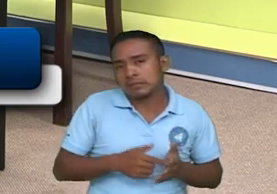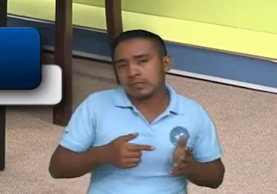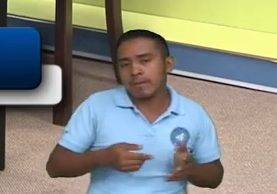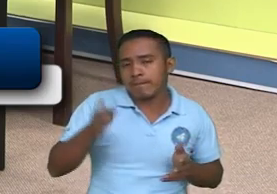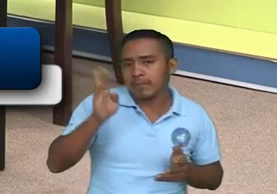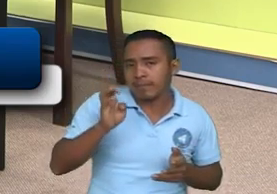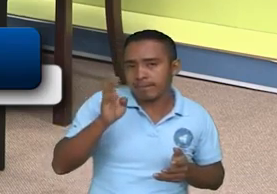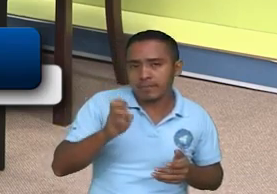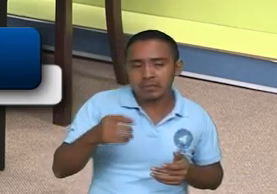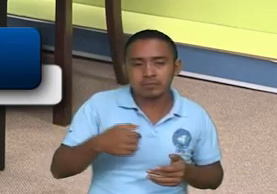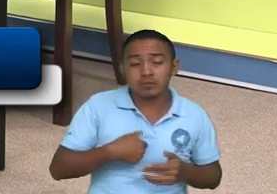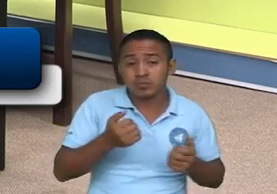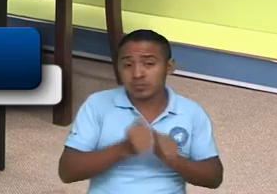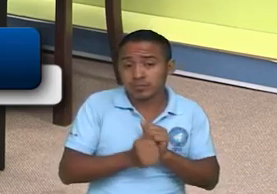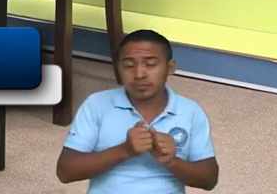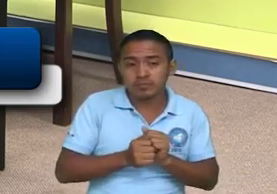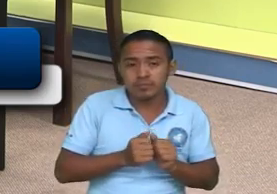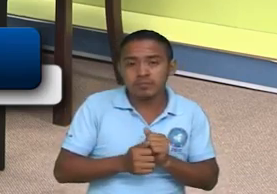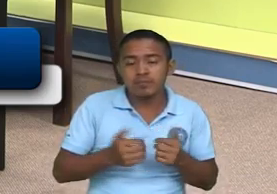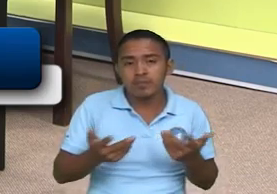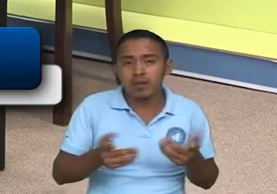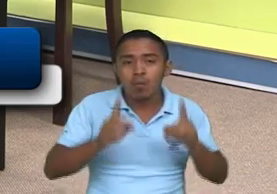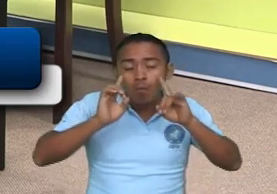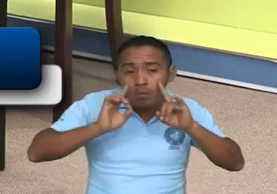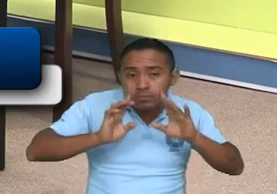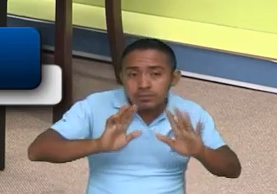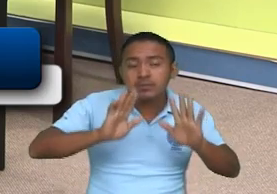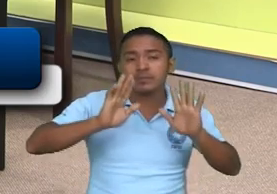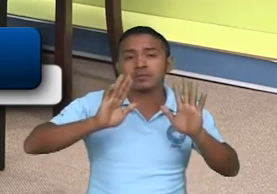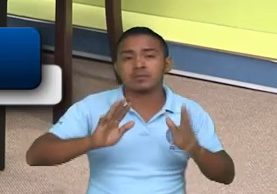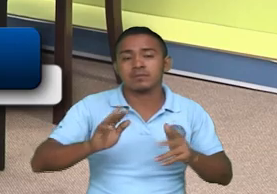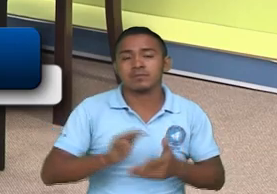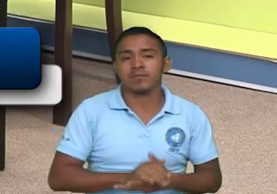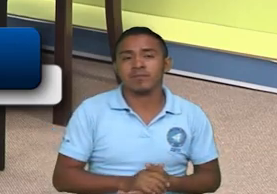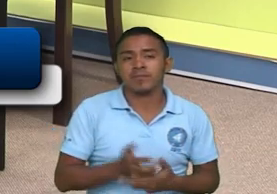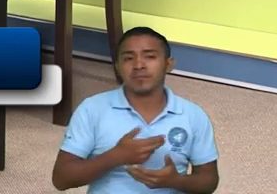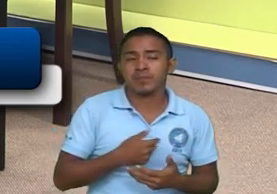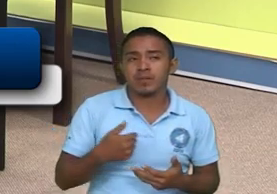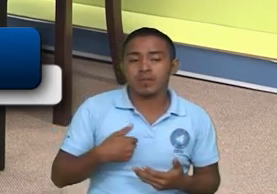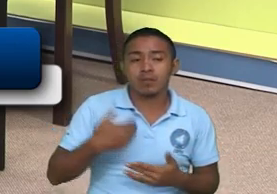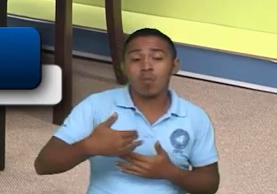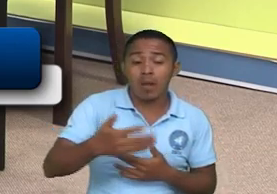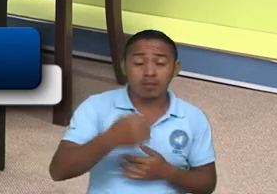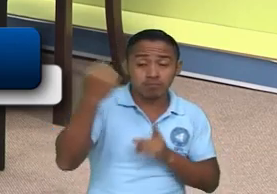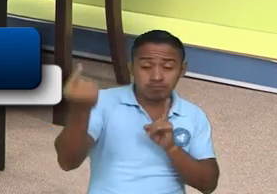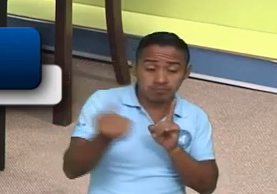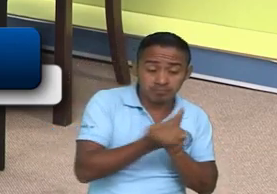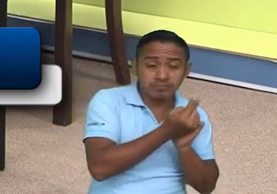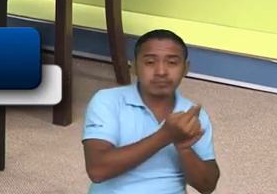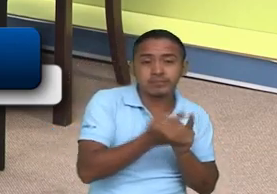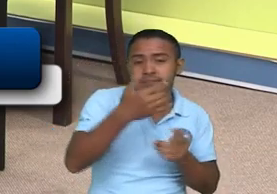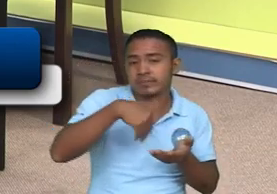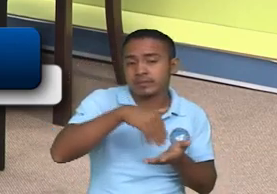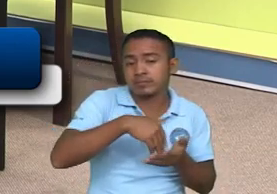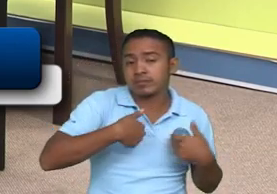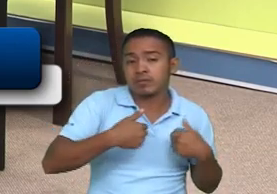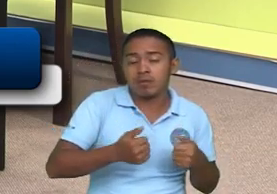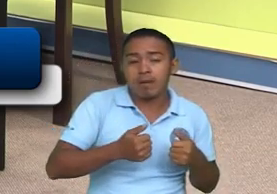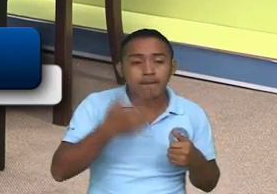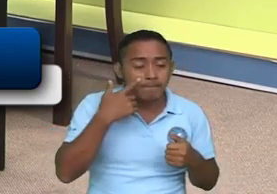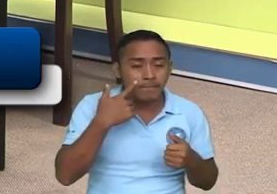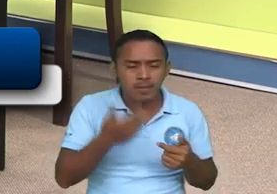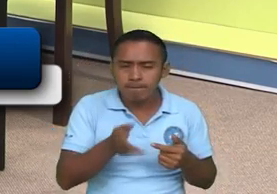recién nacido y se les da el seguimiento también en atención primaria. Entonces siempre se trata de hablar con ellos acerca de todas las medidas de prevención,